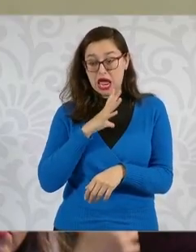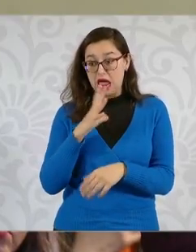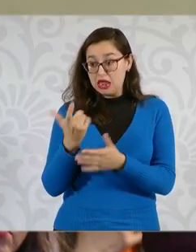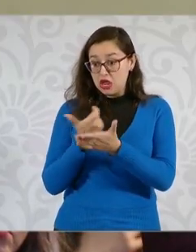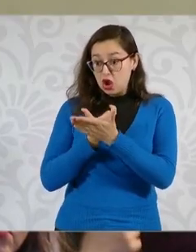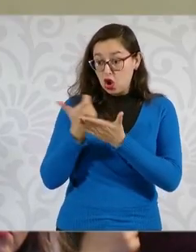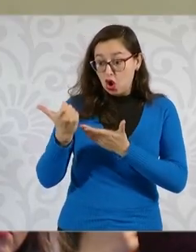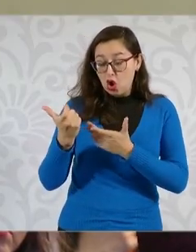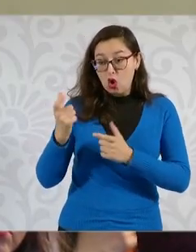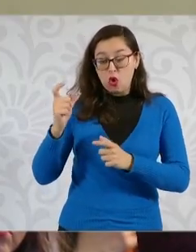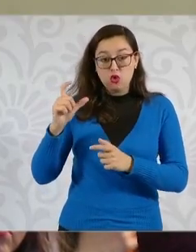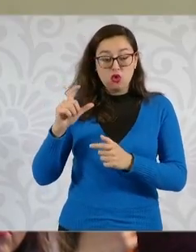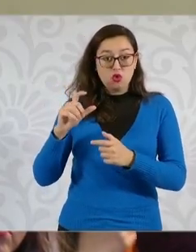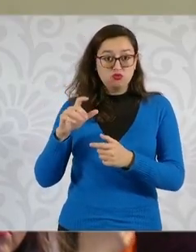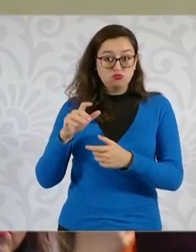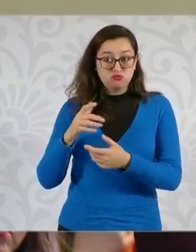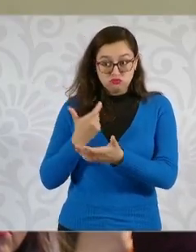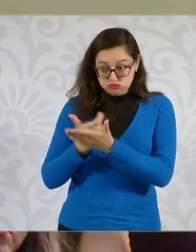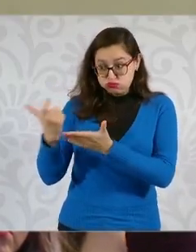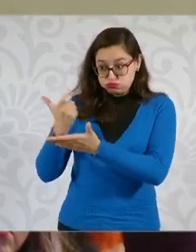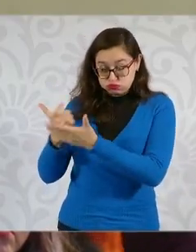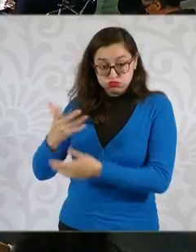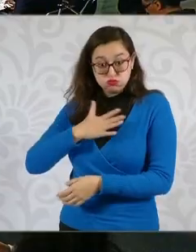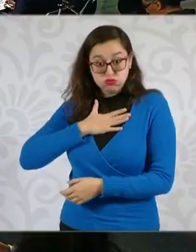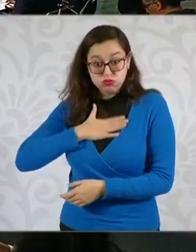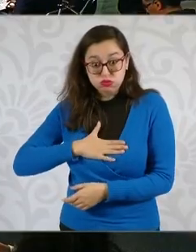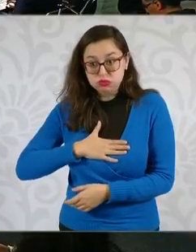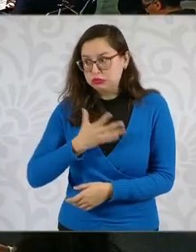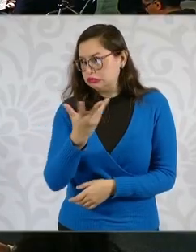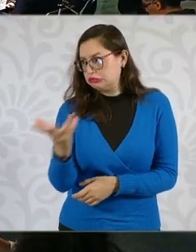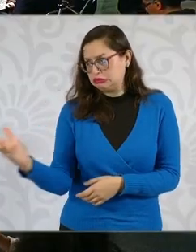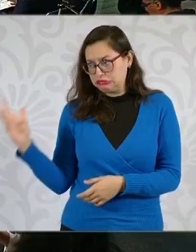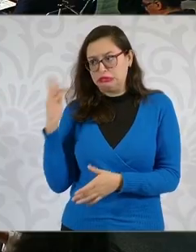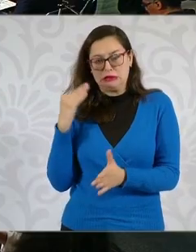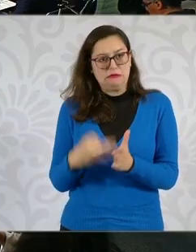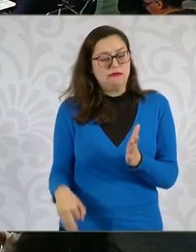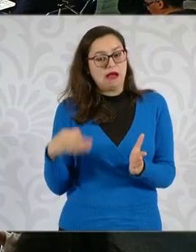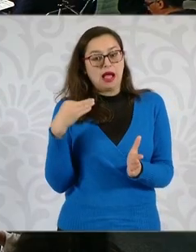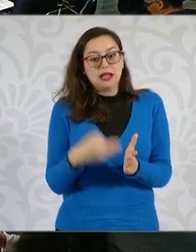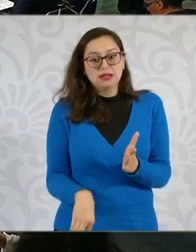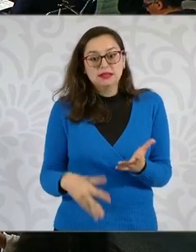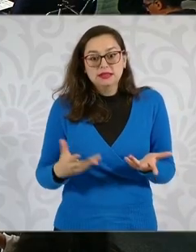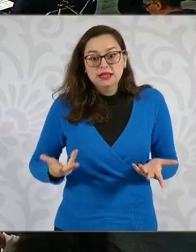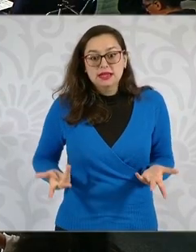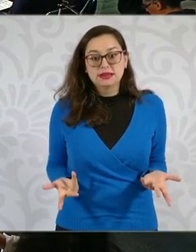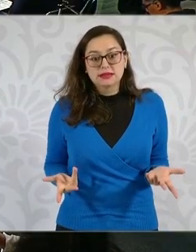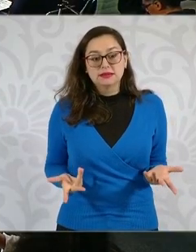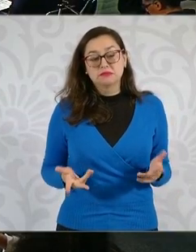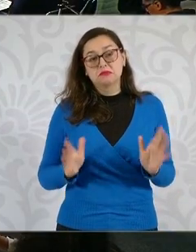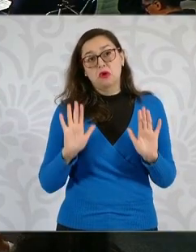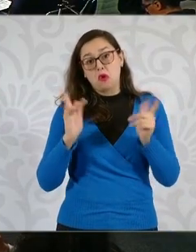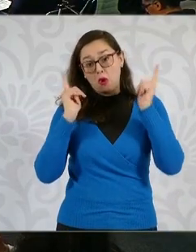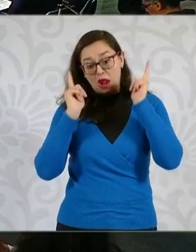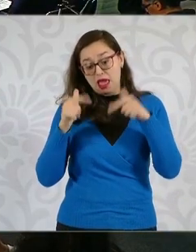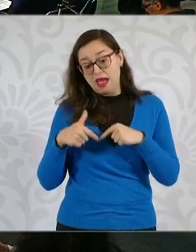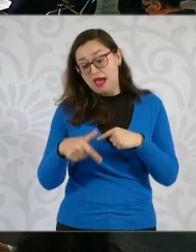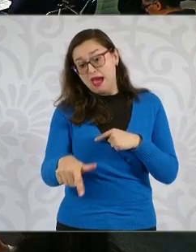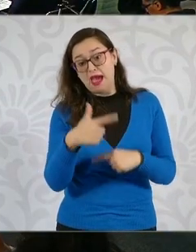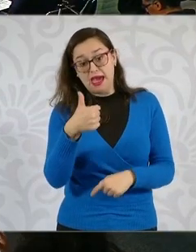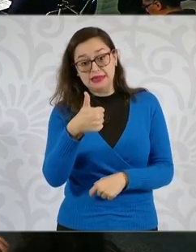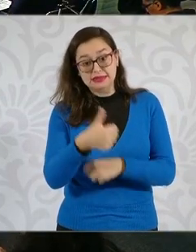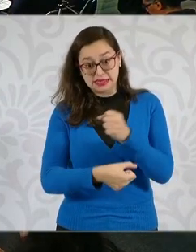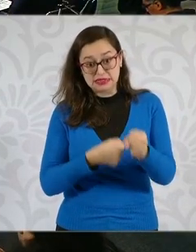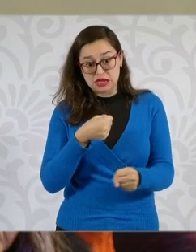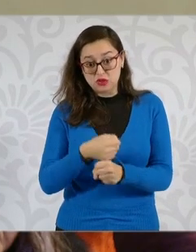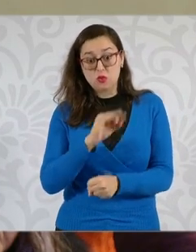justicia social son varios y ellos tienen la esperanza de que efectivamente en esta administración con usted ya